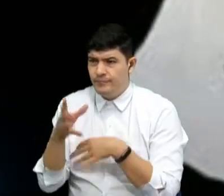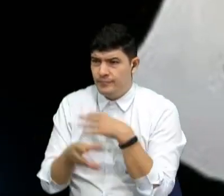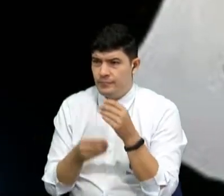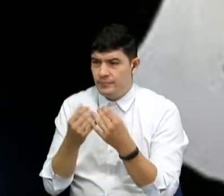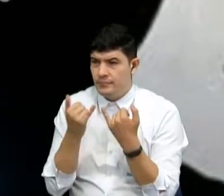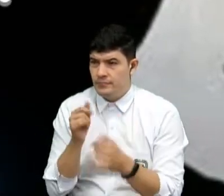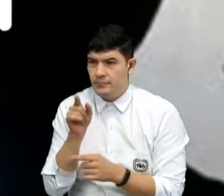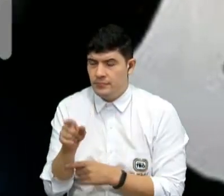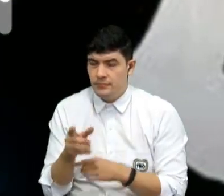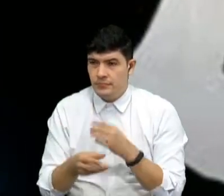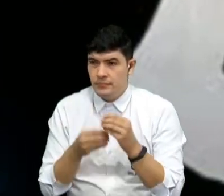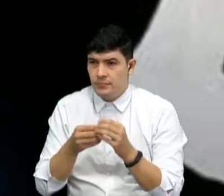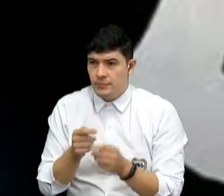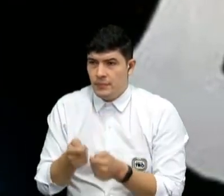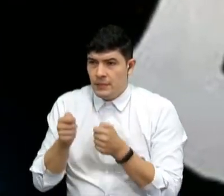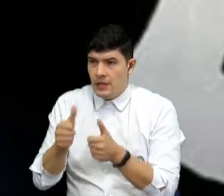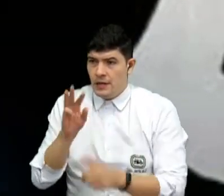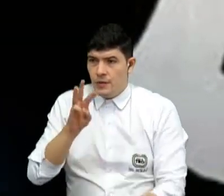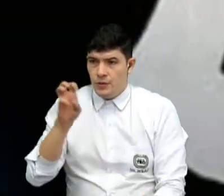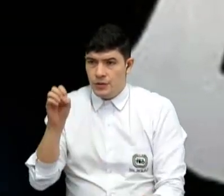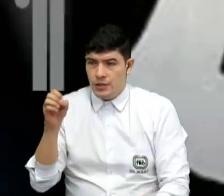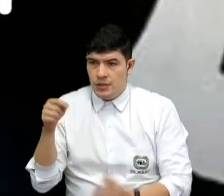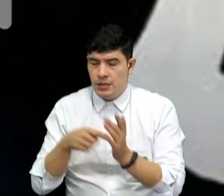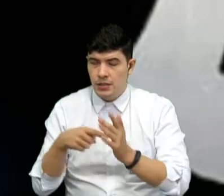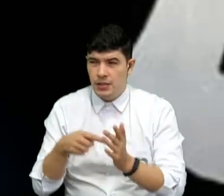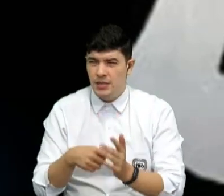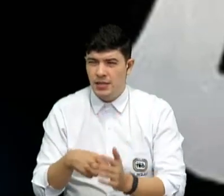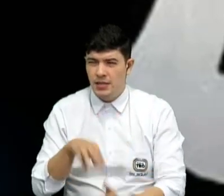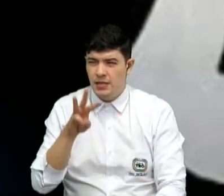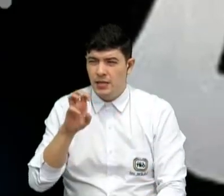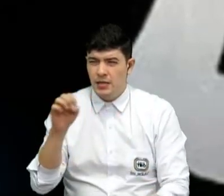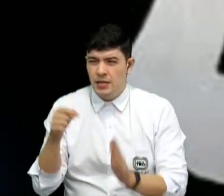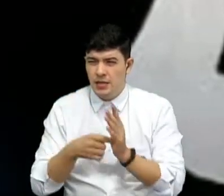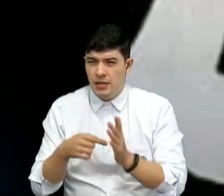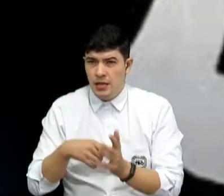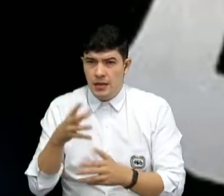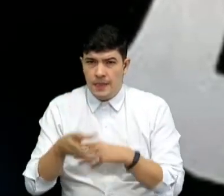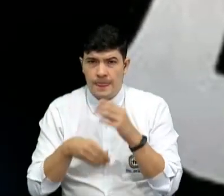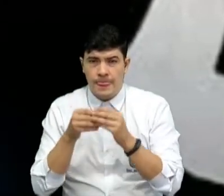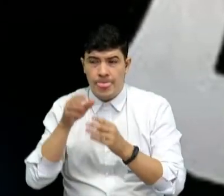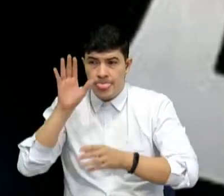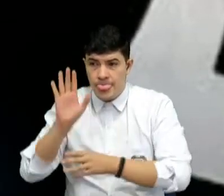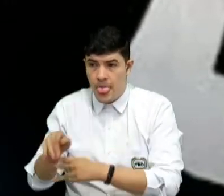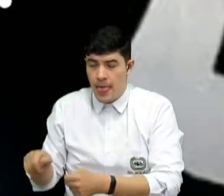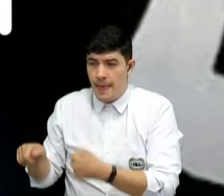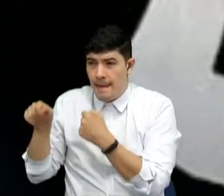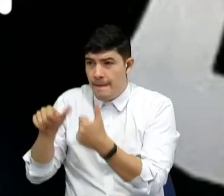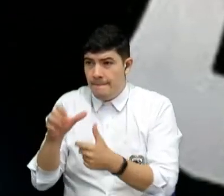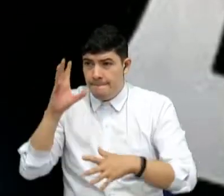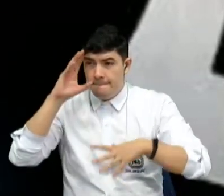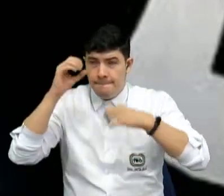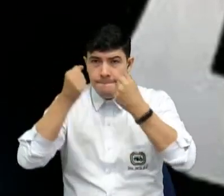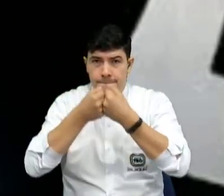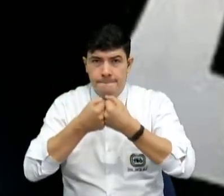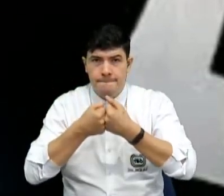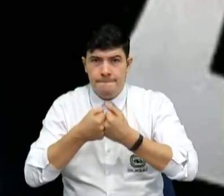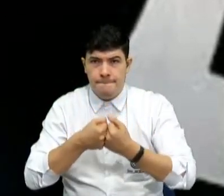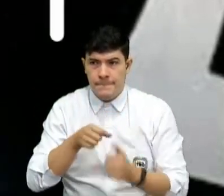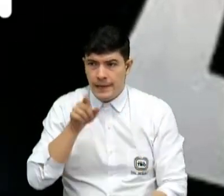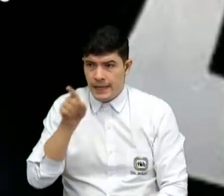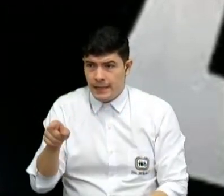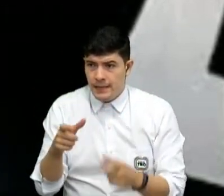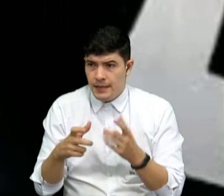que es la bonificación que va a recibir de los 80 mil pesos, ¿sí? También va a recibir lo que es directamente como tal, junto con lo que es ese